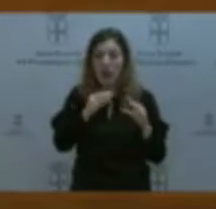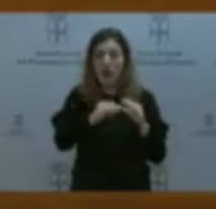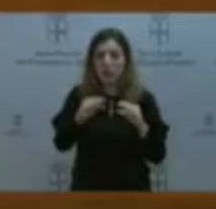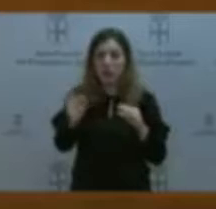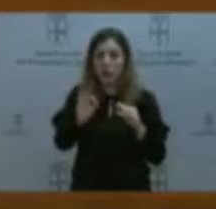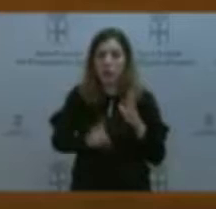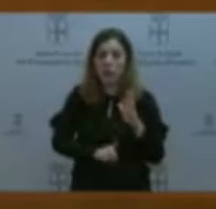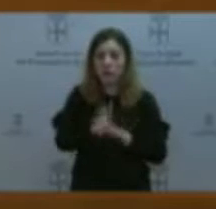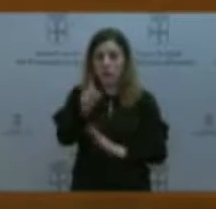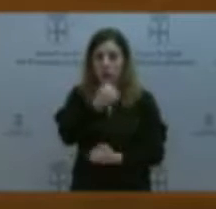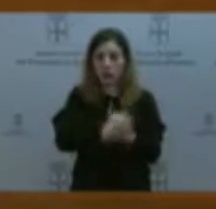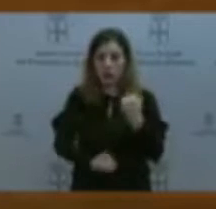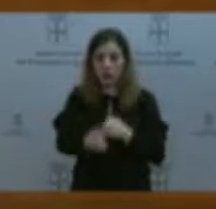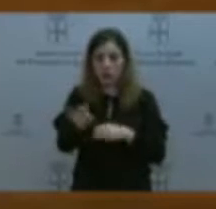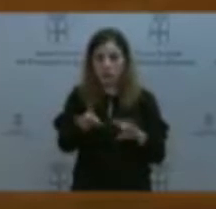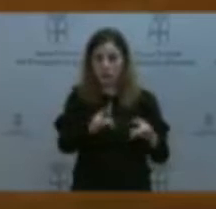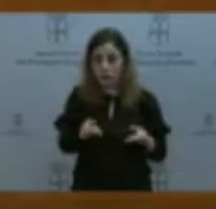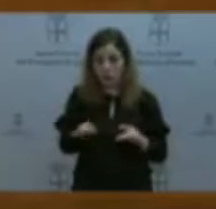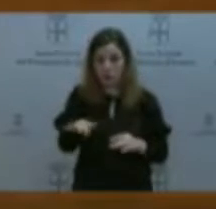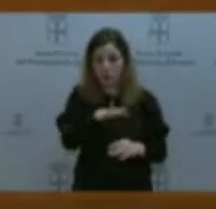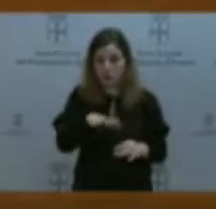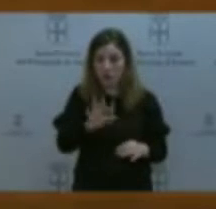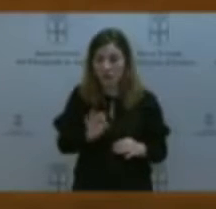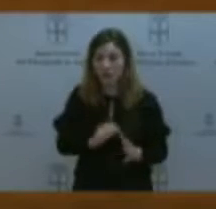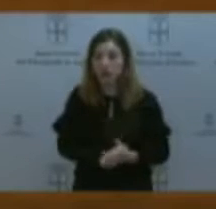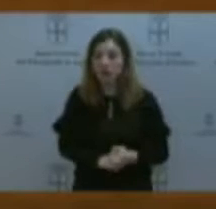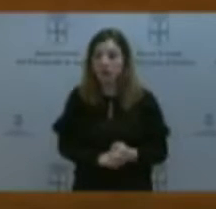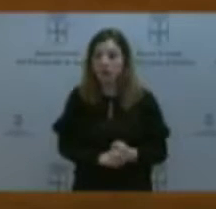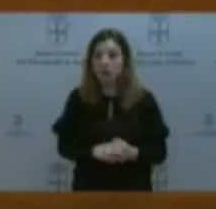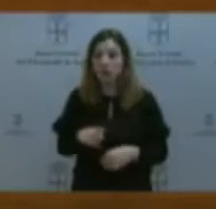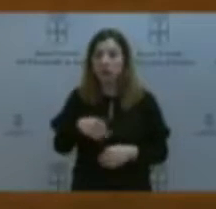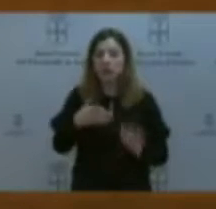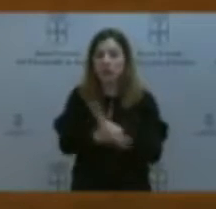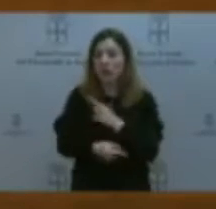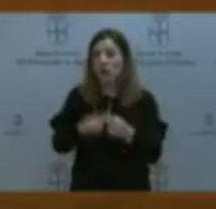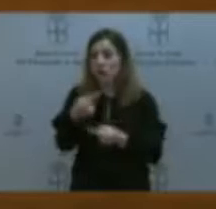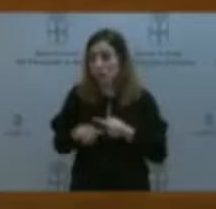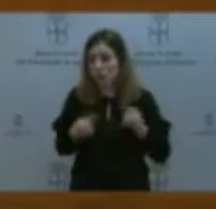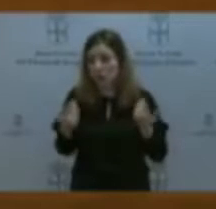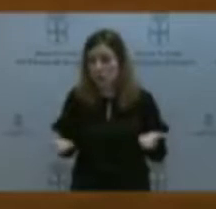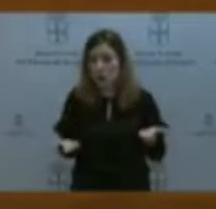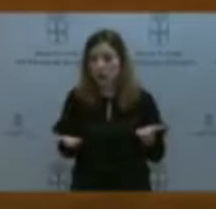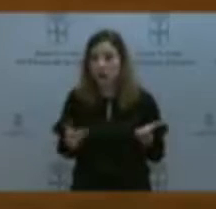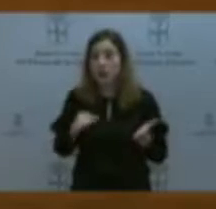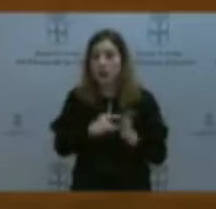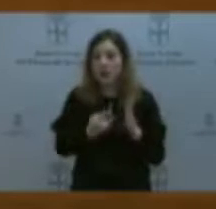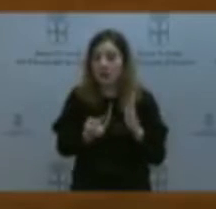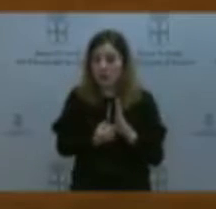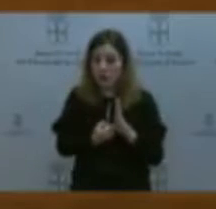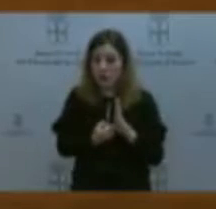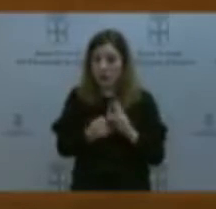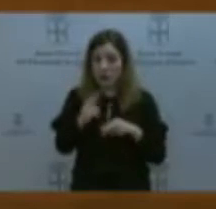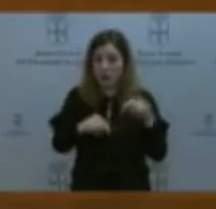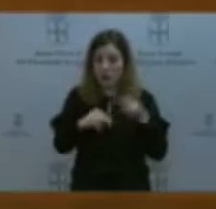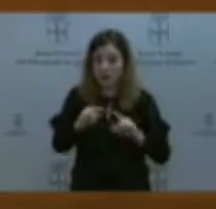regiones. Esto, la consecuencia que ha tenido, es que la planificación de infraestructuras, sobre todo de las